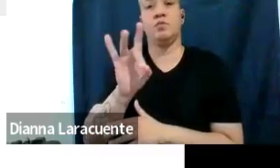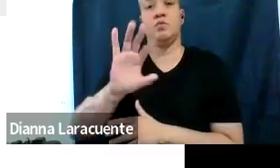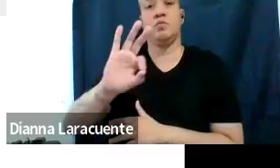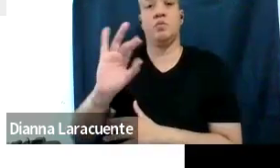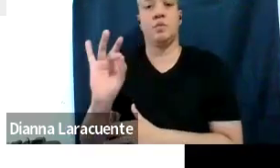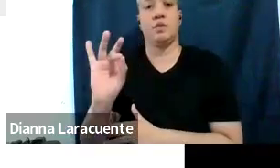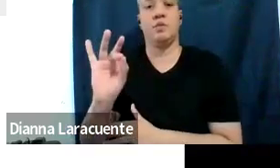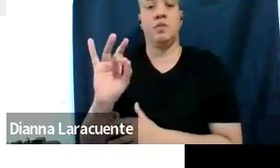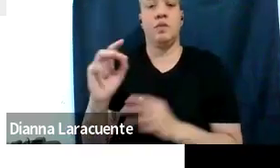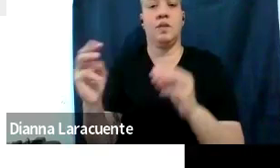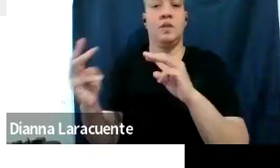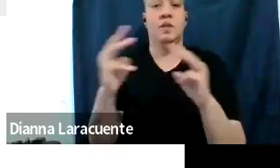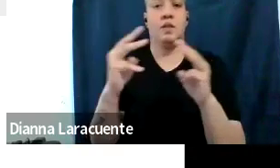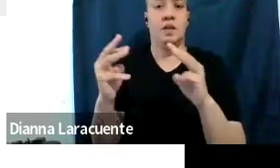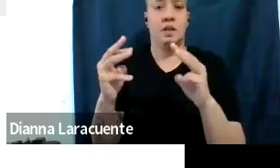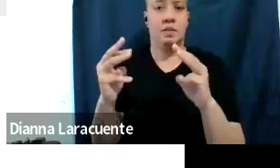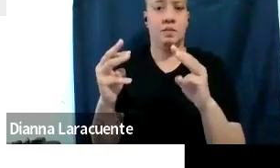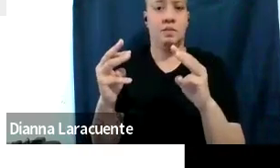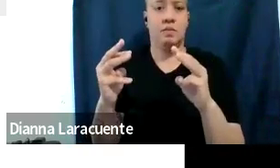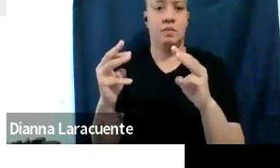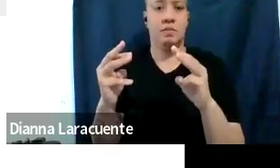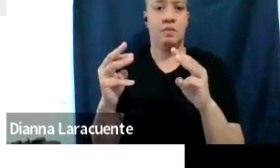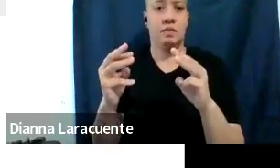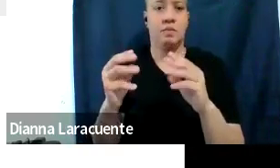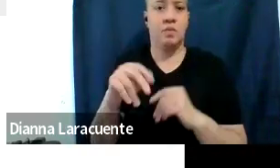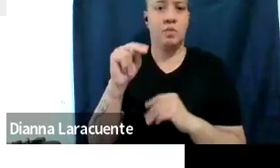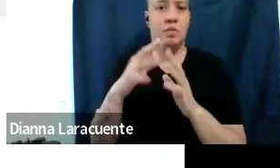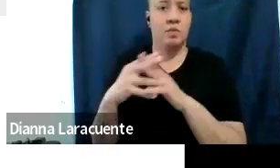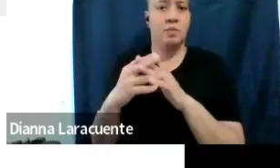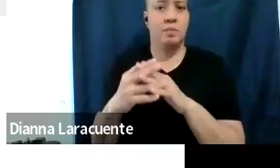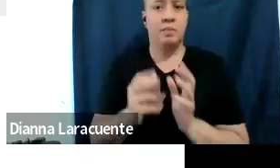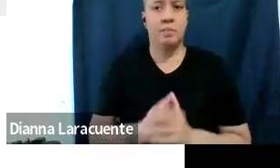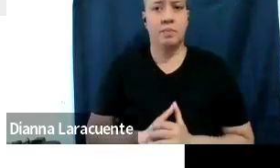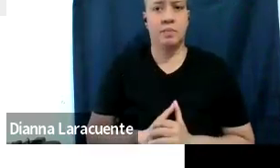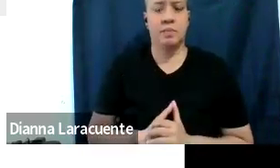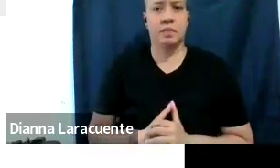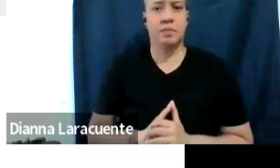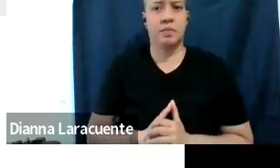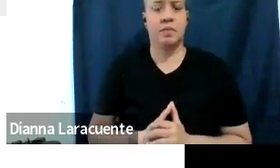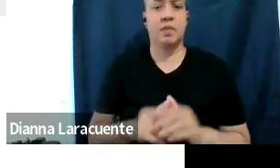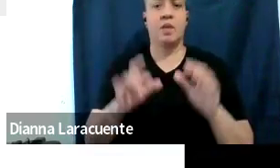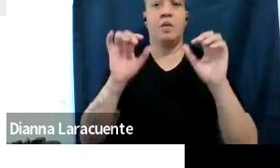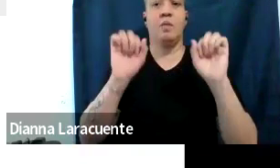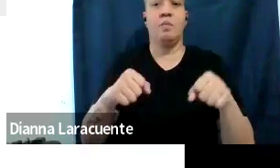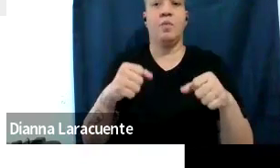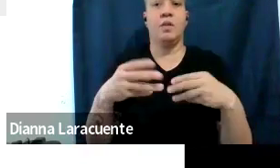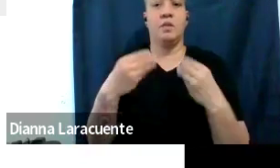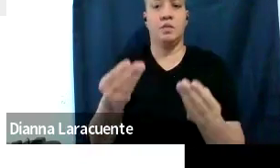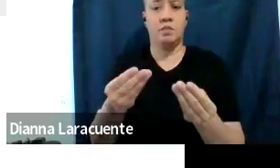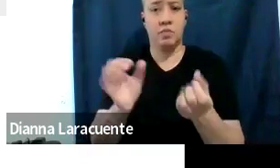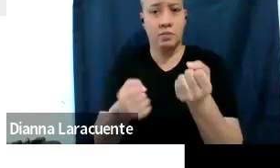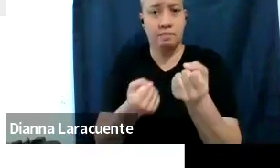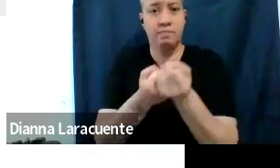1898 la guerra nuestroamericana. O sea, el haber podido le dio pie a él para